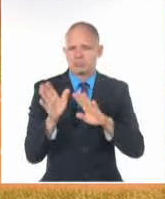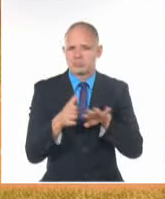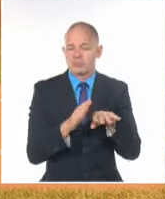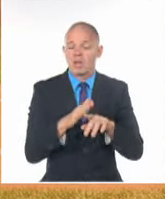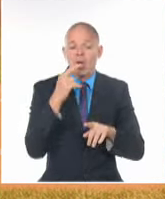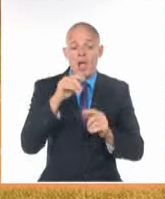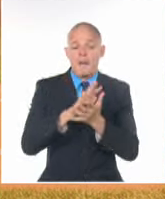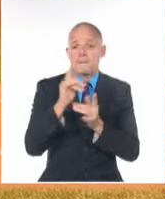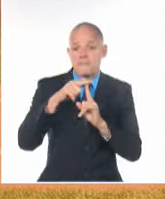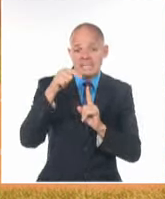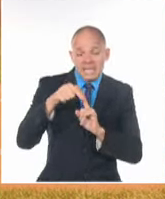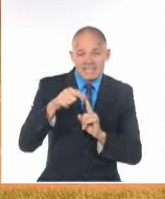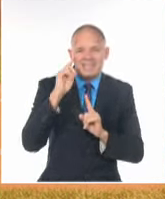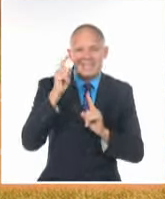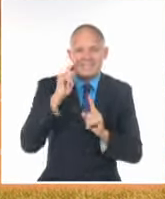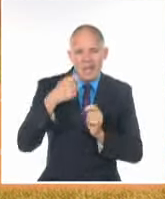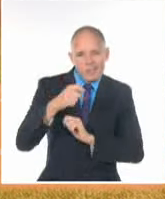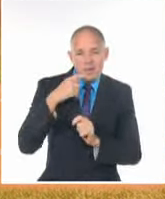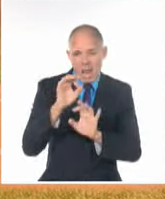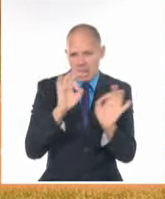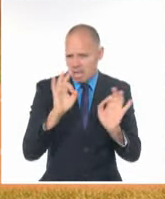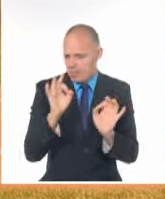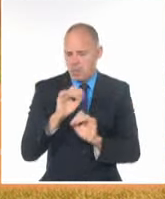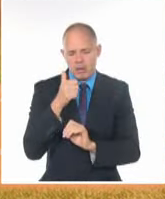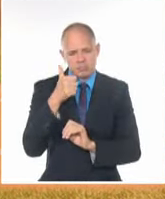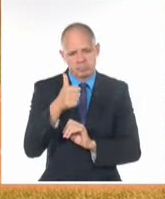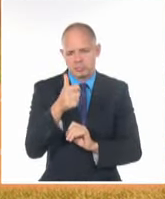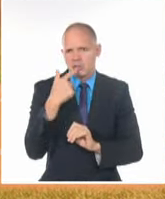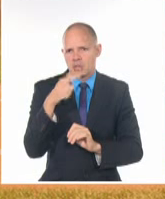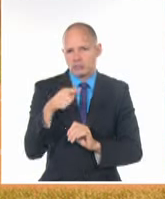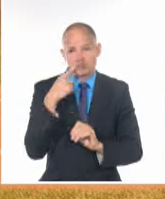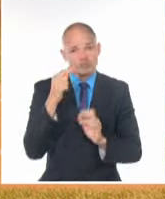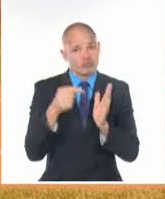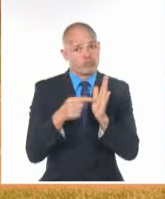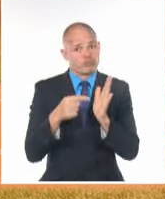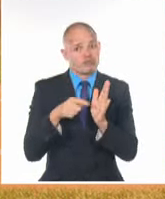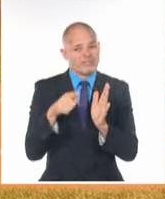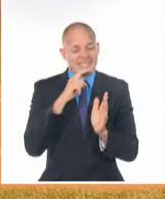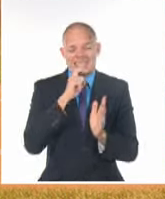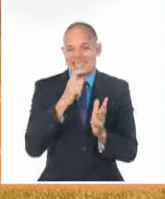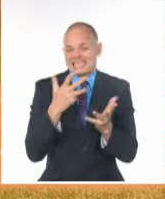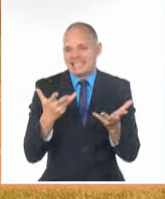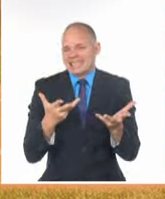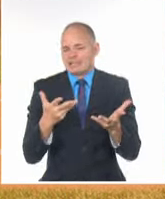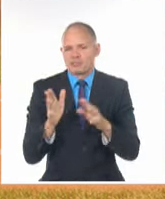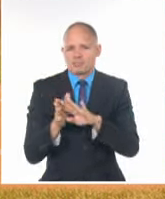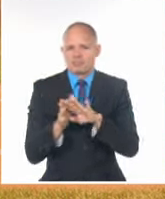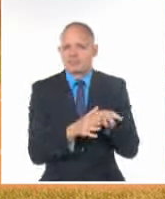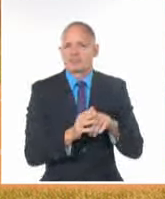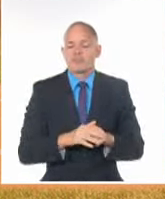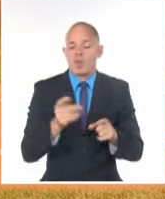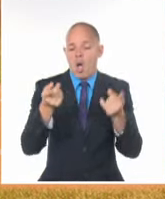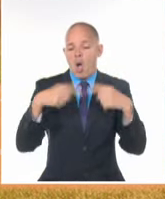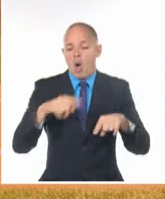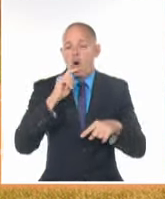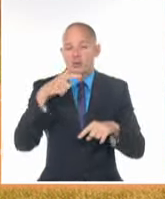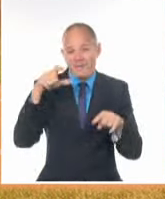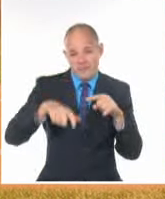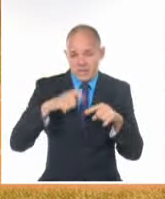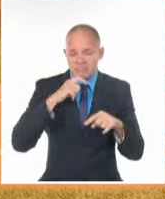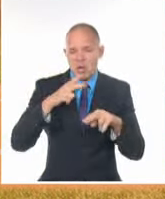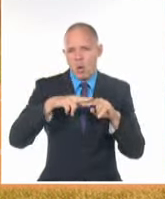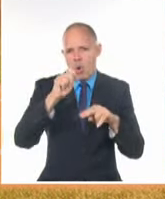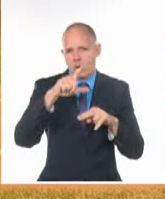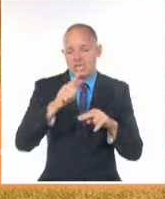de limpias de 7.78. Así es muy difícil ganar. En el escaño 13 se encuentran Holguín y Santiago de Cuba, que